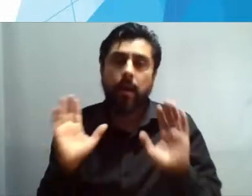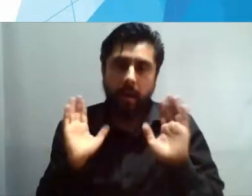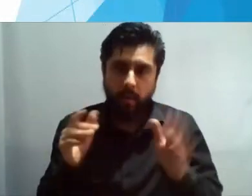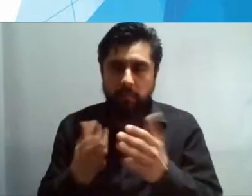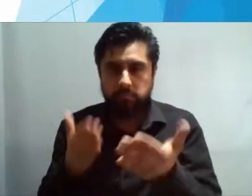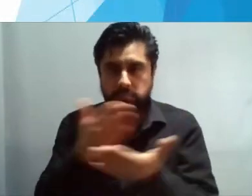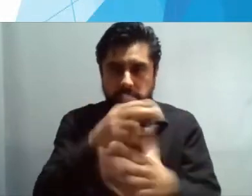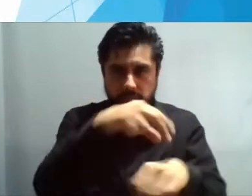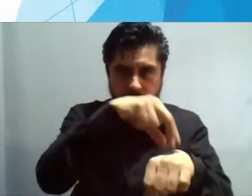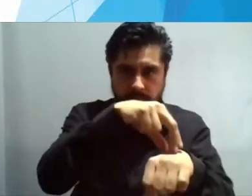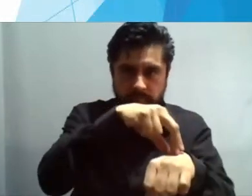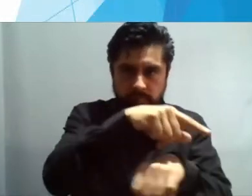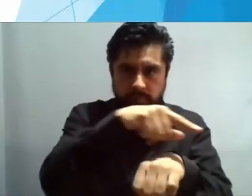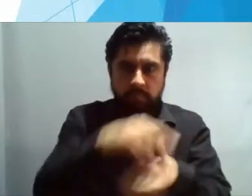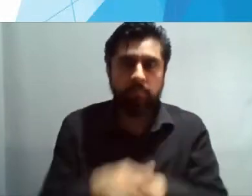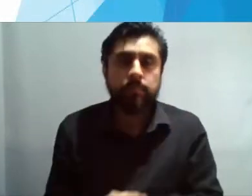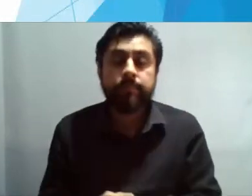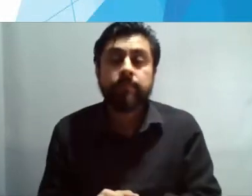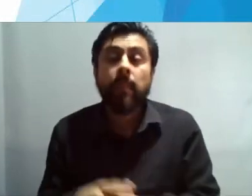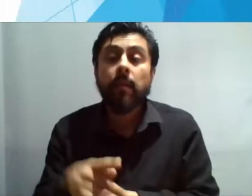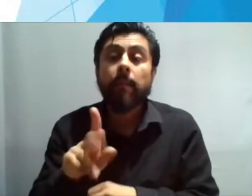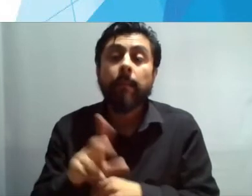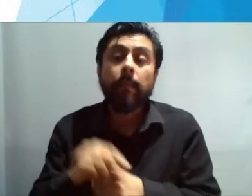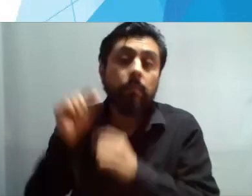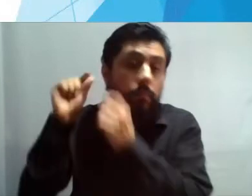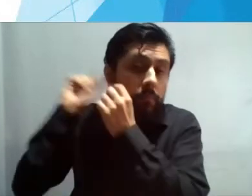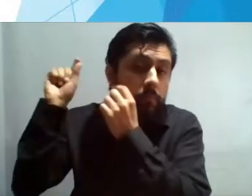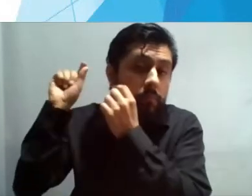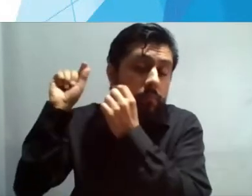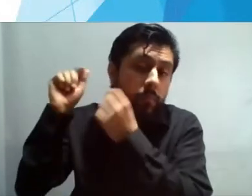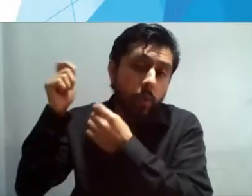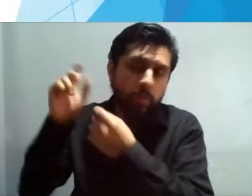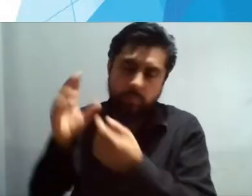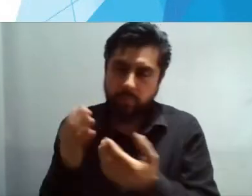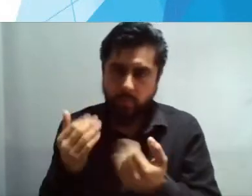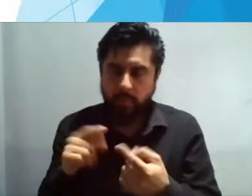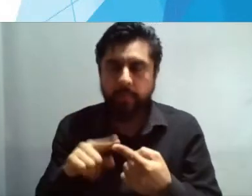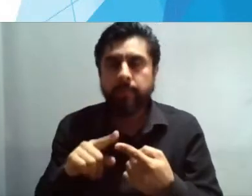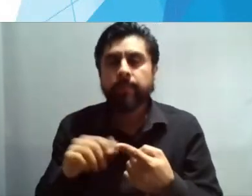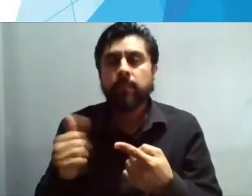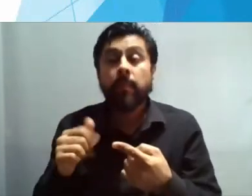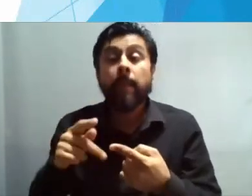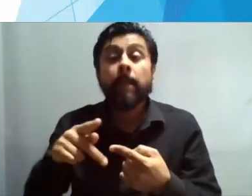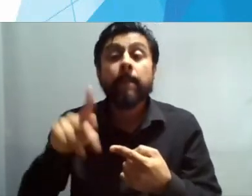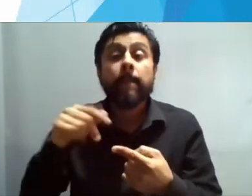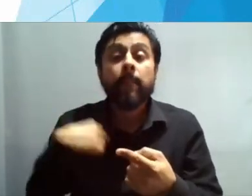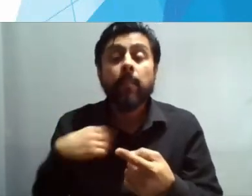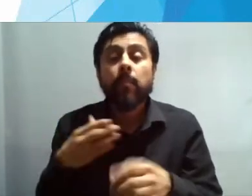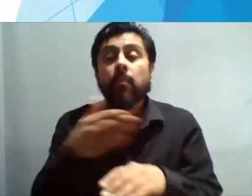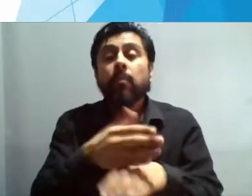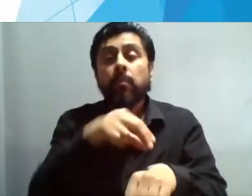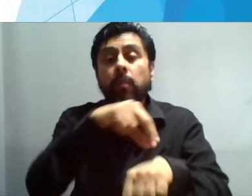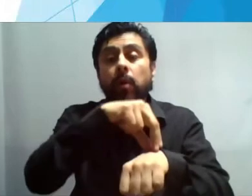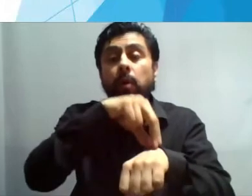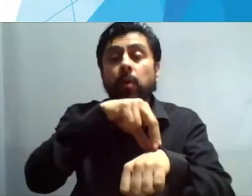no me pusieron ningún cono, pero me quisieron sacar la cerilla con un instrumento. Cuando a veces lo realiza